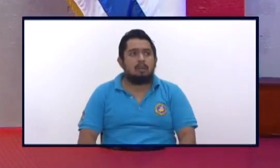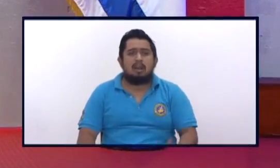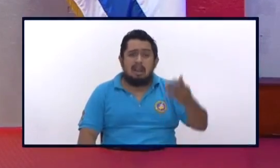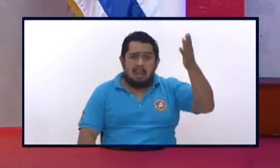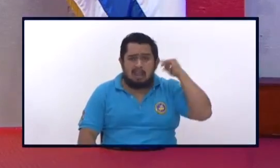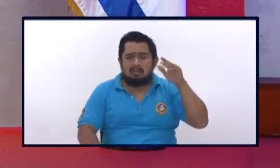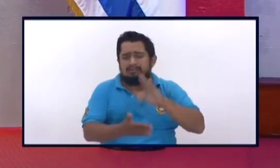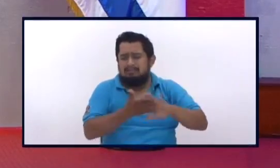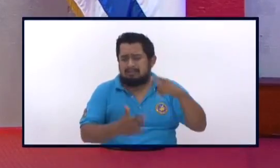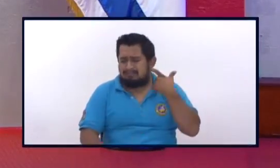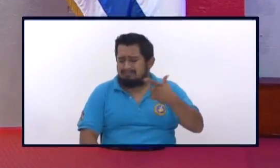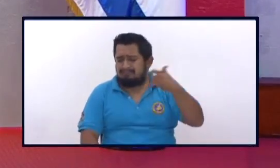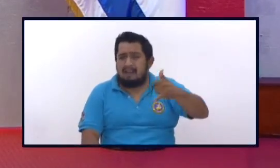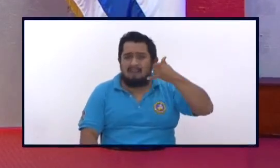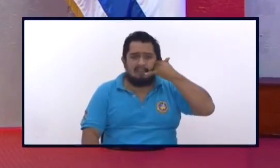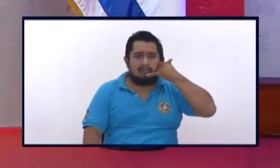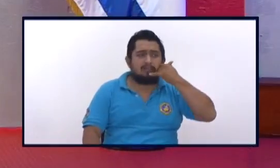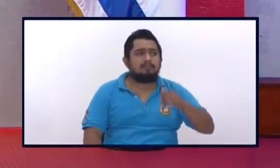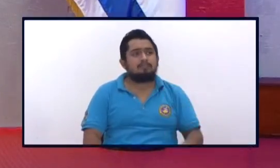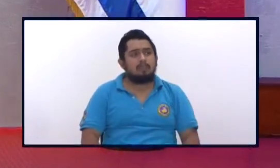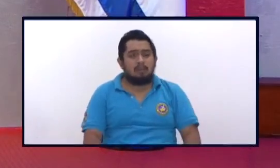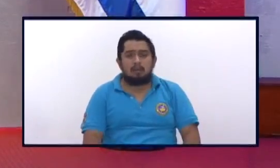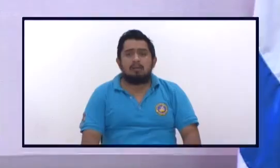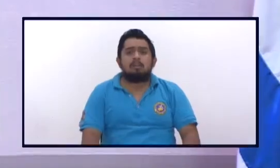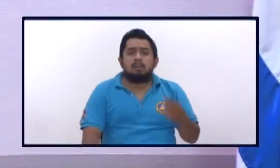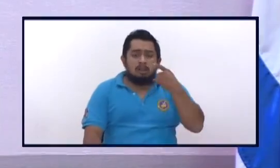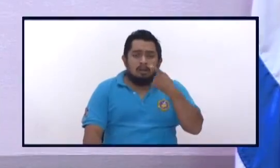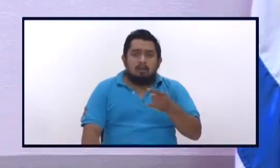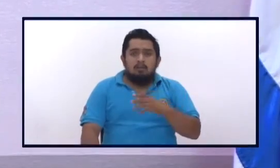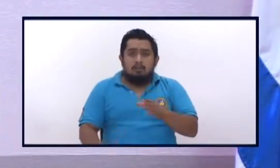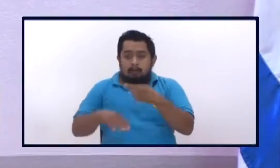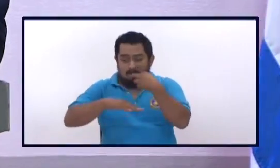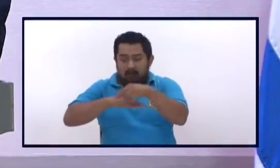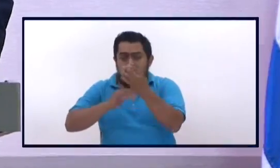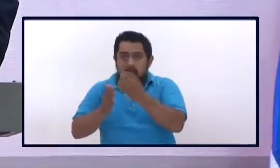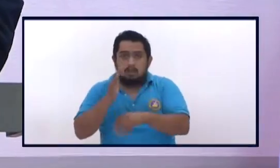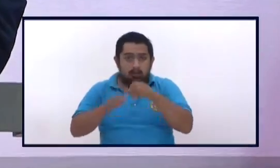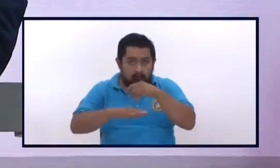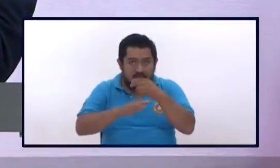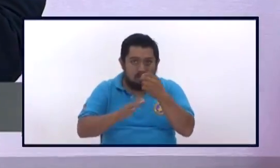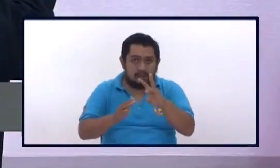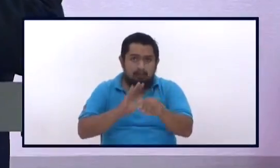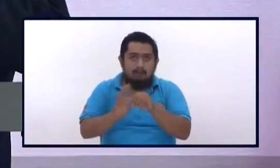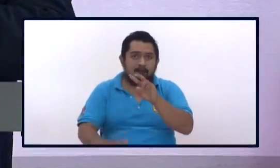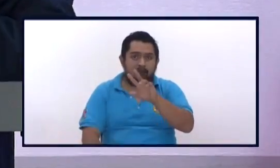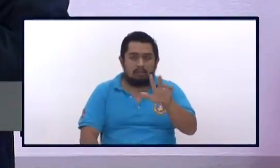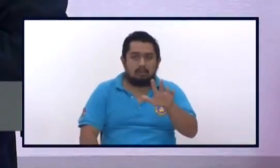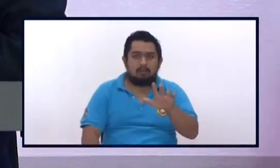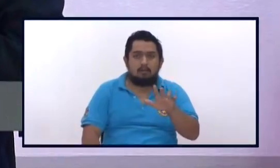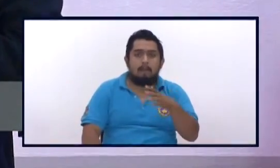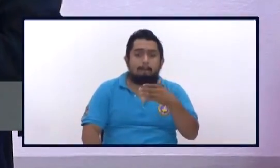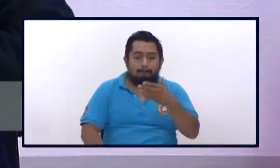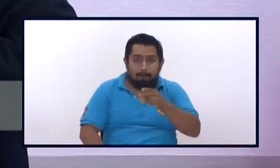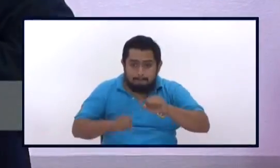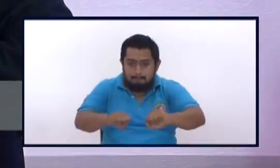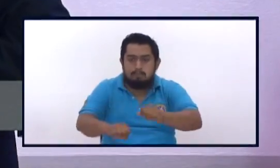carísimo y comienza a ponerle a tener razón lo que dice romanos capítulos de 23 de lo que sucede con el pecado y la muerte